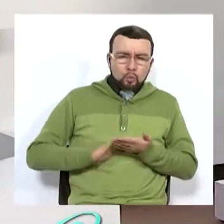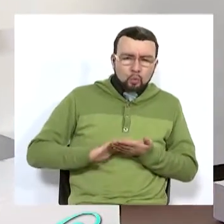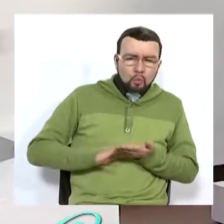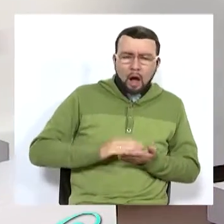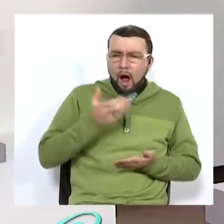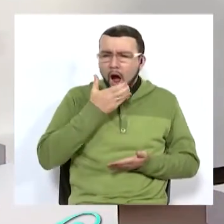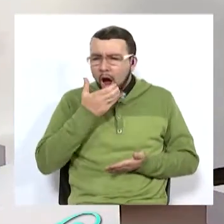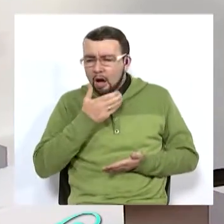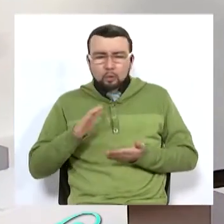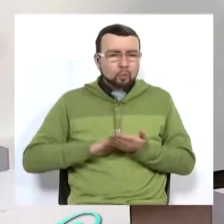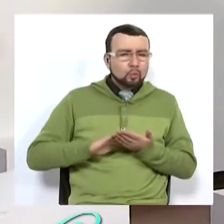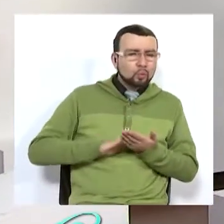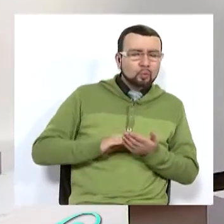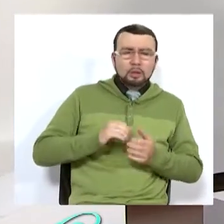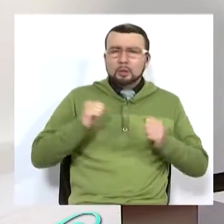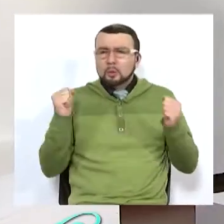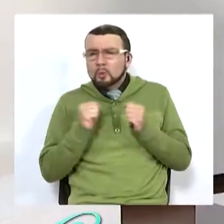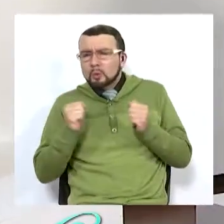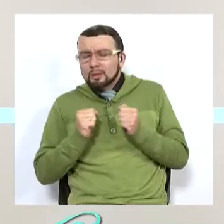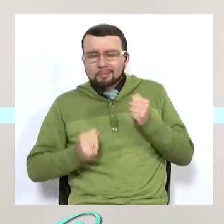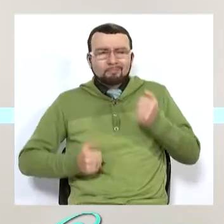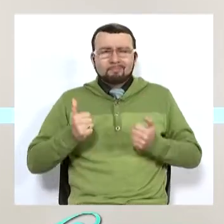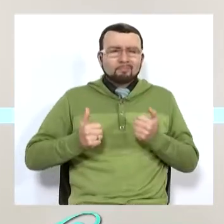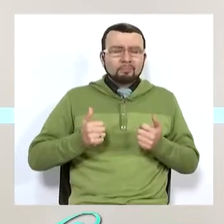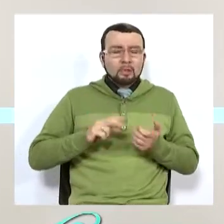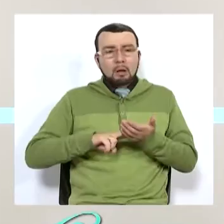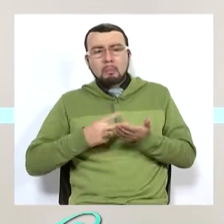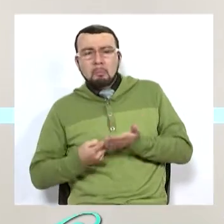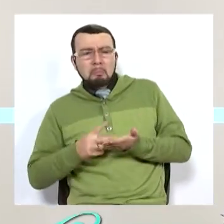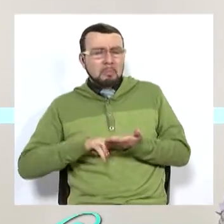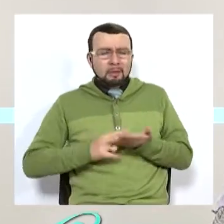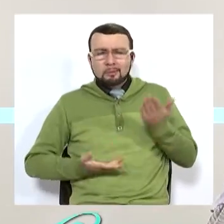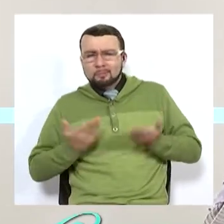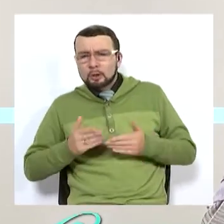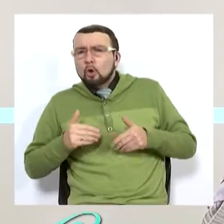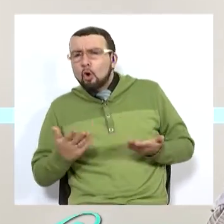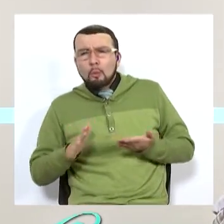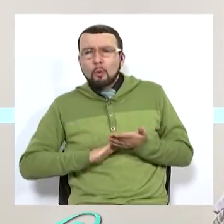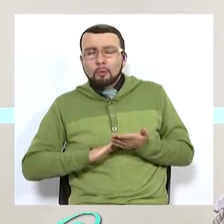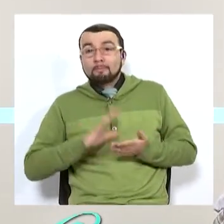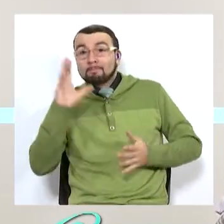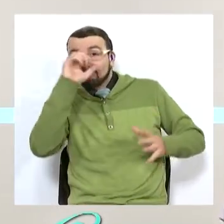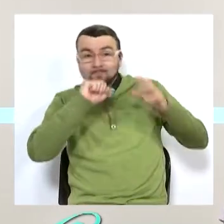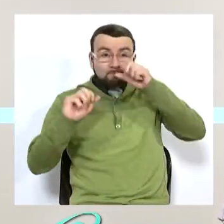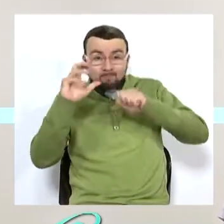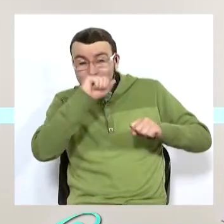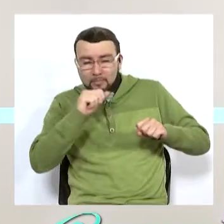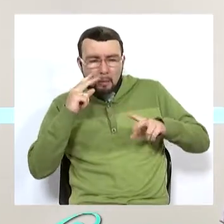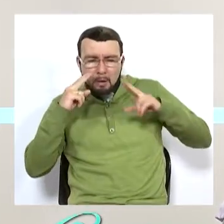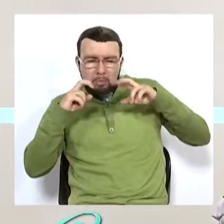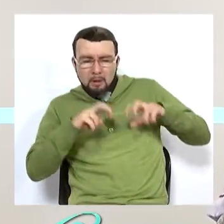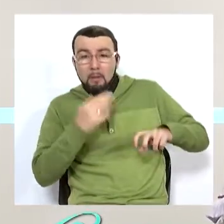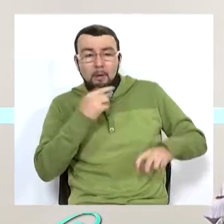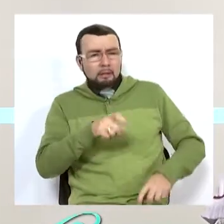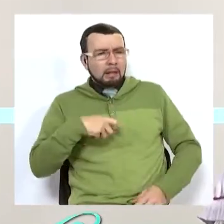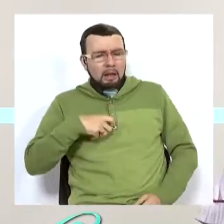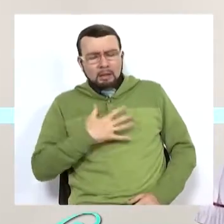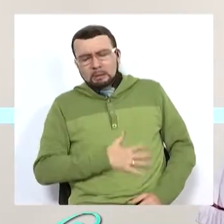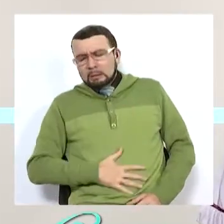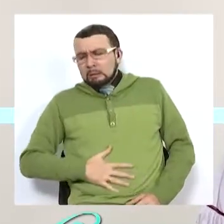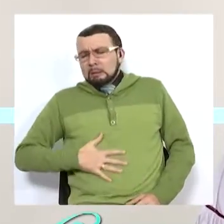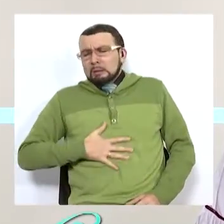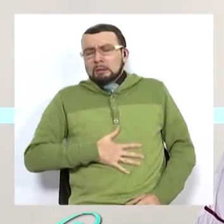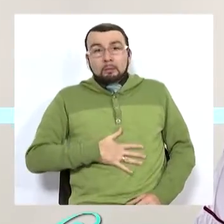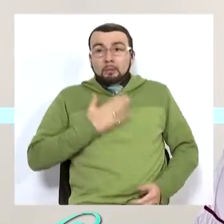con el frío, con ciertas posiciones. Entonces el paciente que tiene una patología aguda en el abdomen, lo vemos que entra